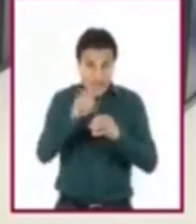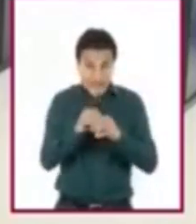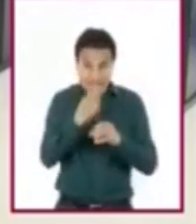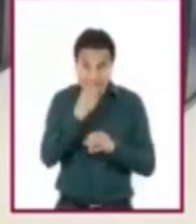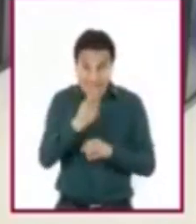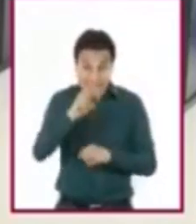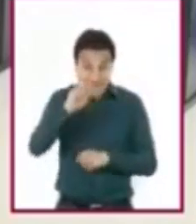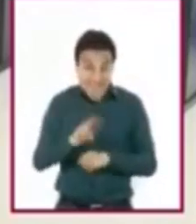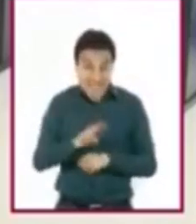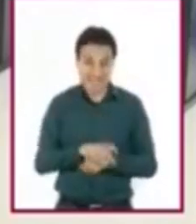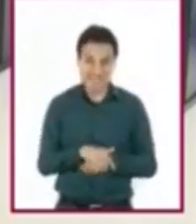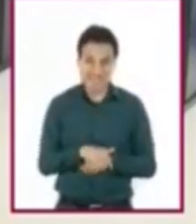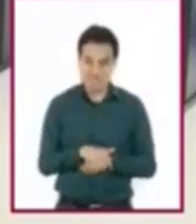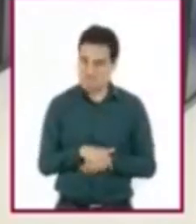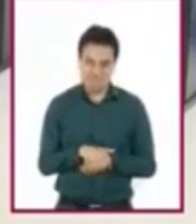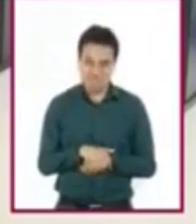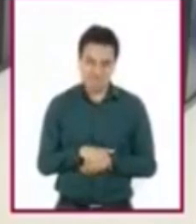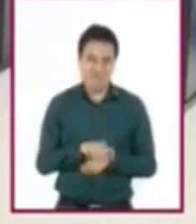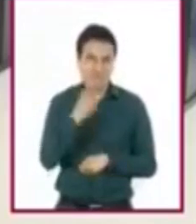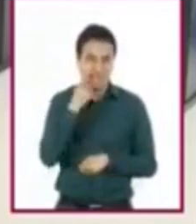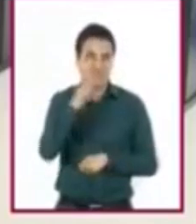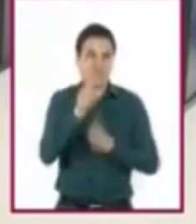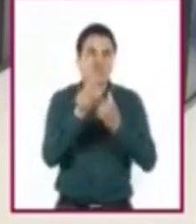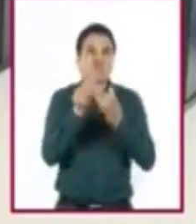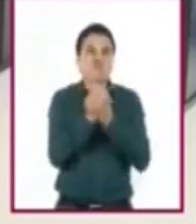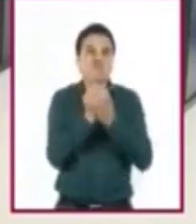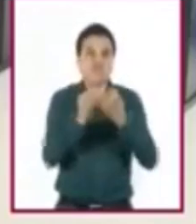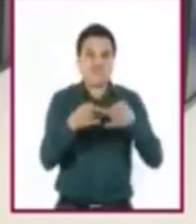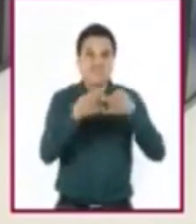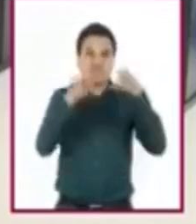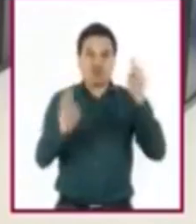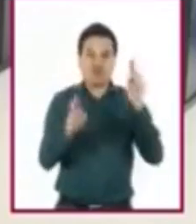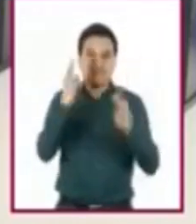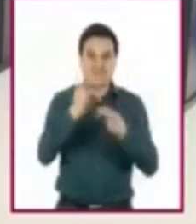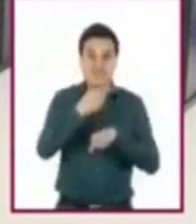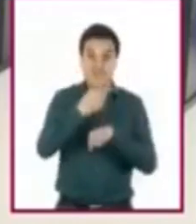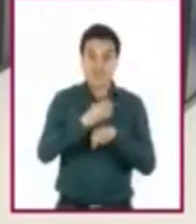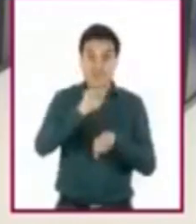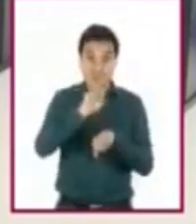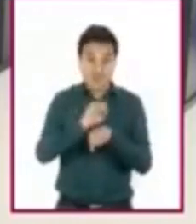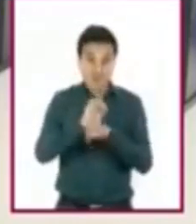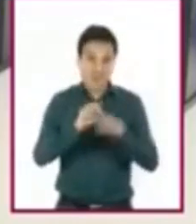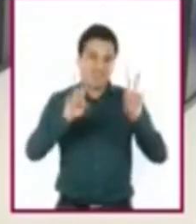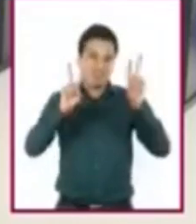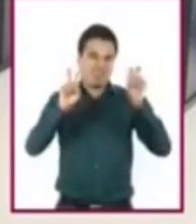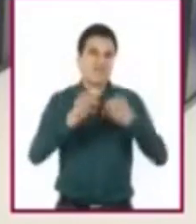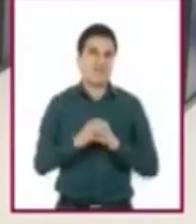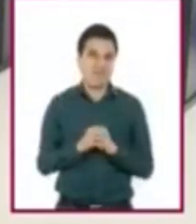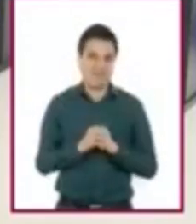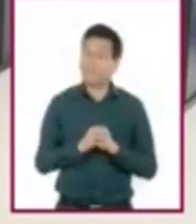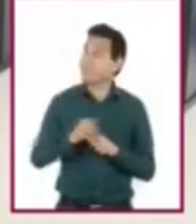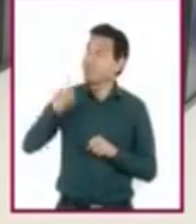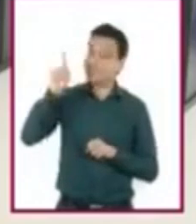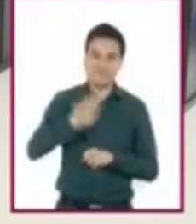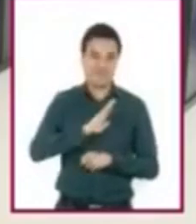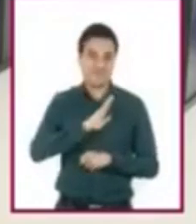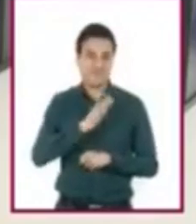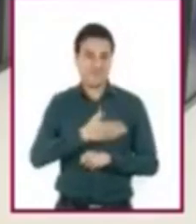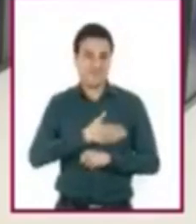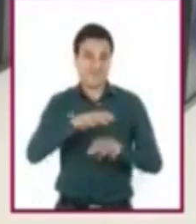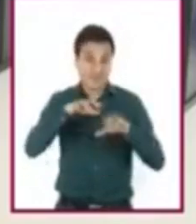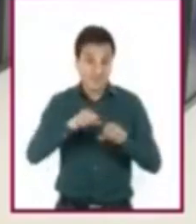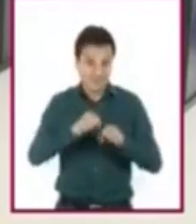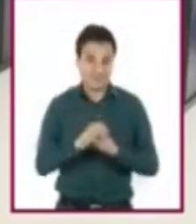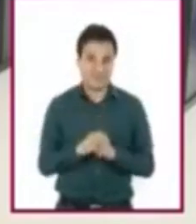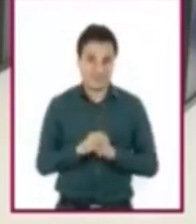Por ejemplo, en tu curso de Historia Universal de primero de secundaria abordaste el tema del colonialismo. Por mucho tiempo,